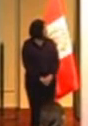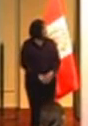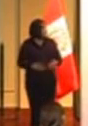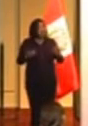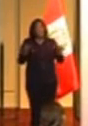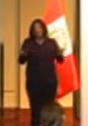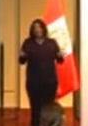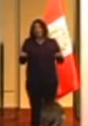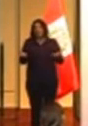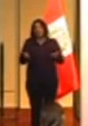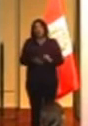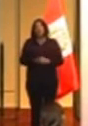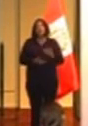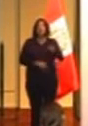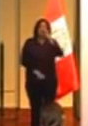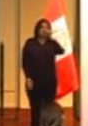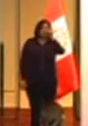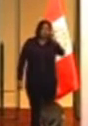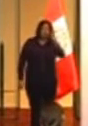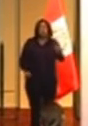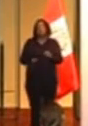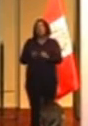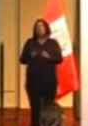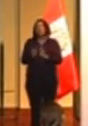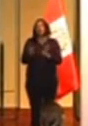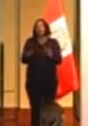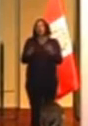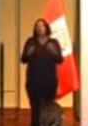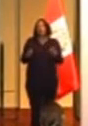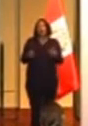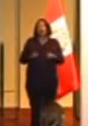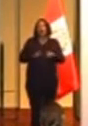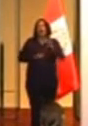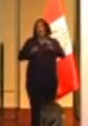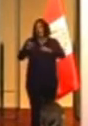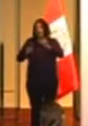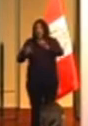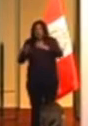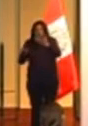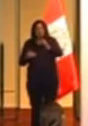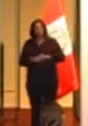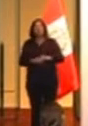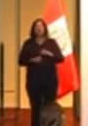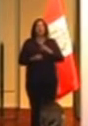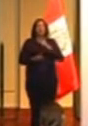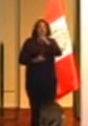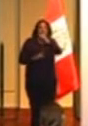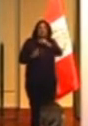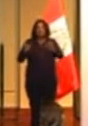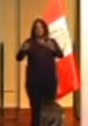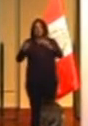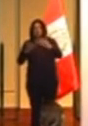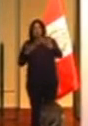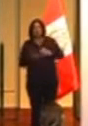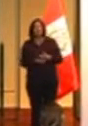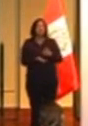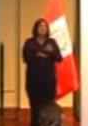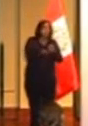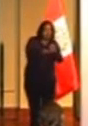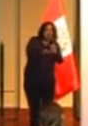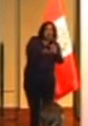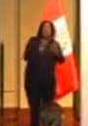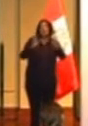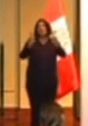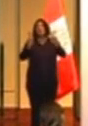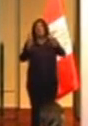Algo que tiene que ver con el reconocimiento también es cómo hemos aparecido en algunos medios de comunicación con relación a las cuentas Twitter, temas de